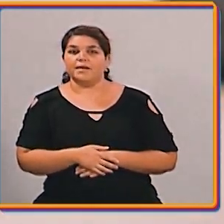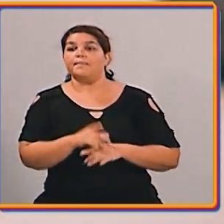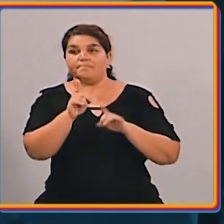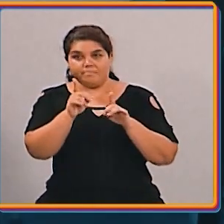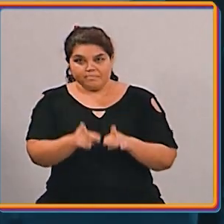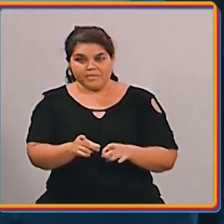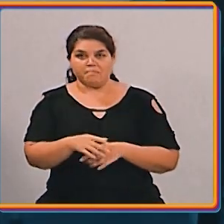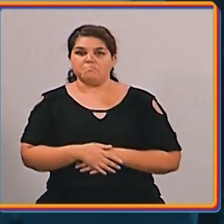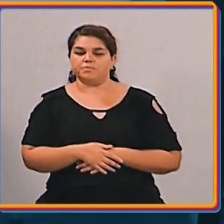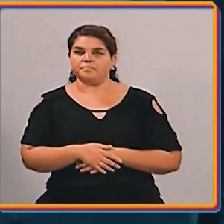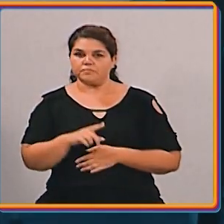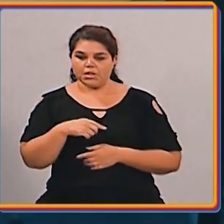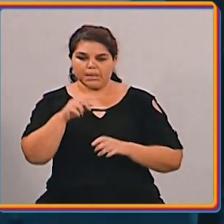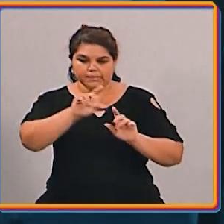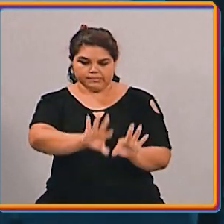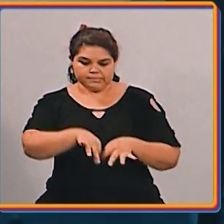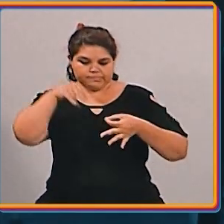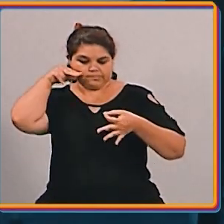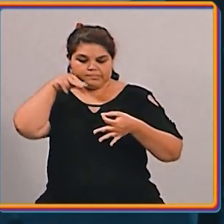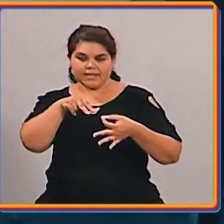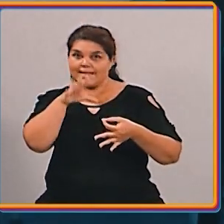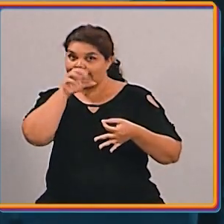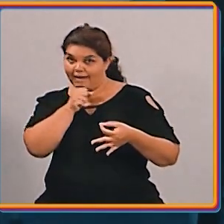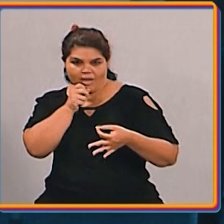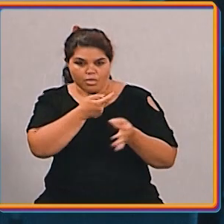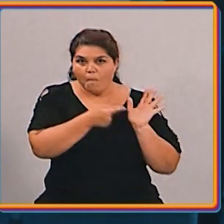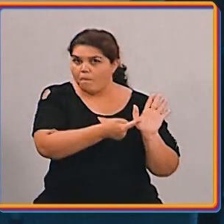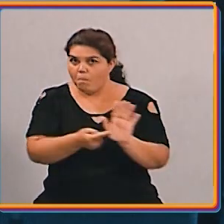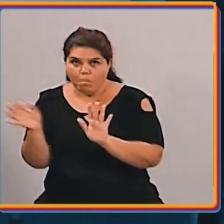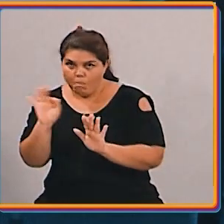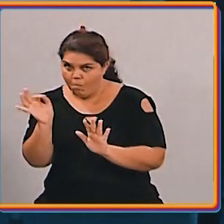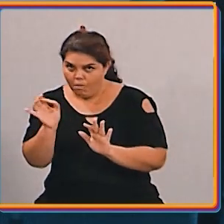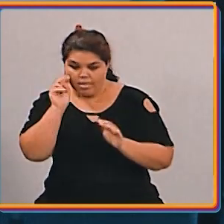Luego, deberemos observar en completo secreto la carta que nos tocó.